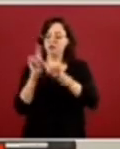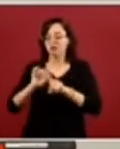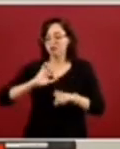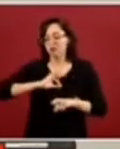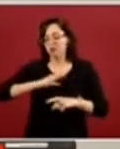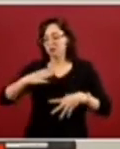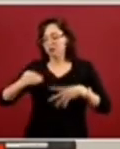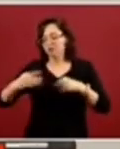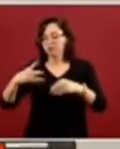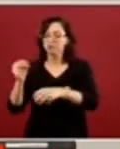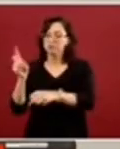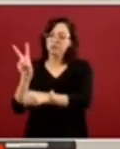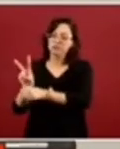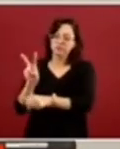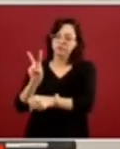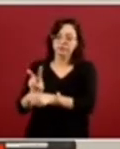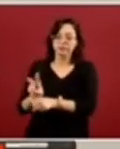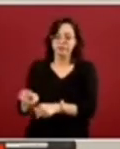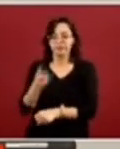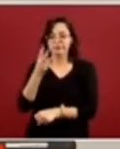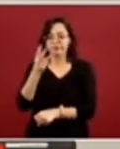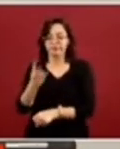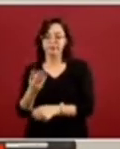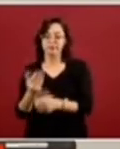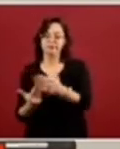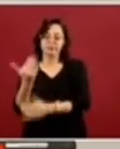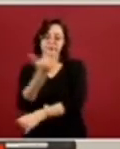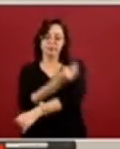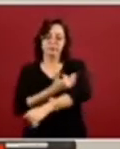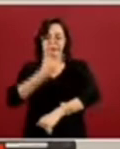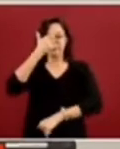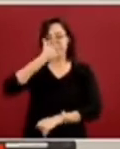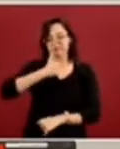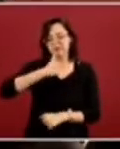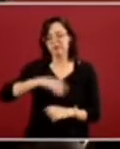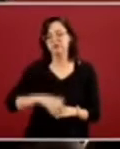epidemiológica en el hospital en los 3 turnos y estamos